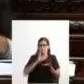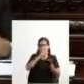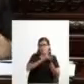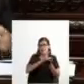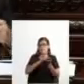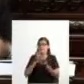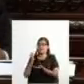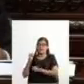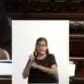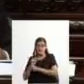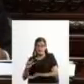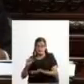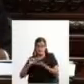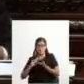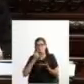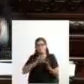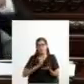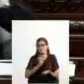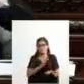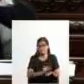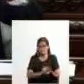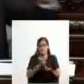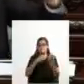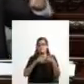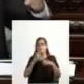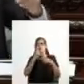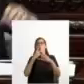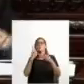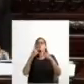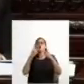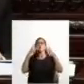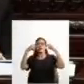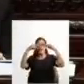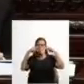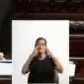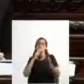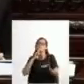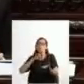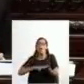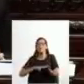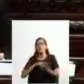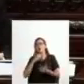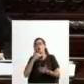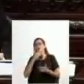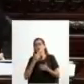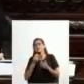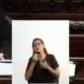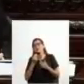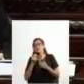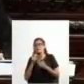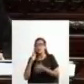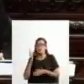gana poco, se paga poco. ahora, establecer una franja de impuestos ciegos, en especial para los más